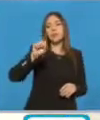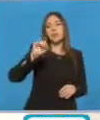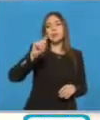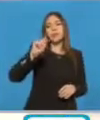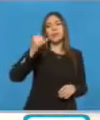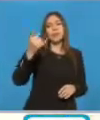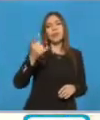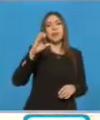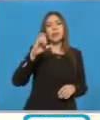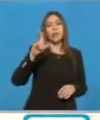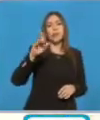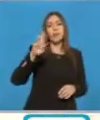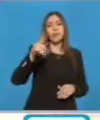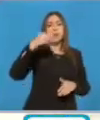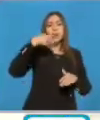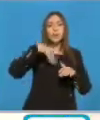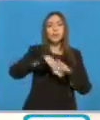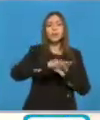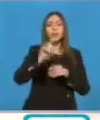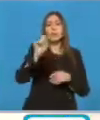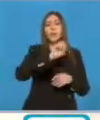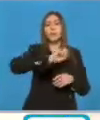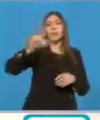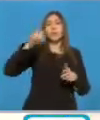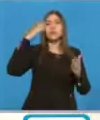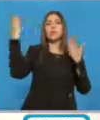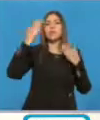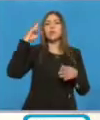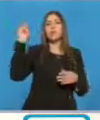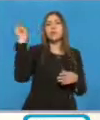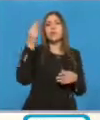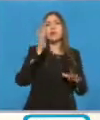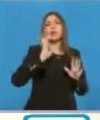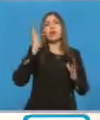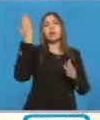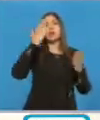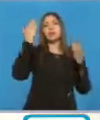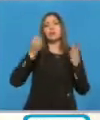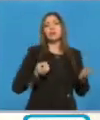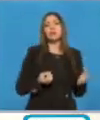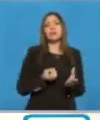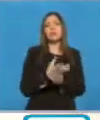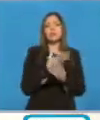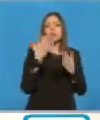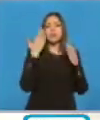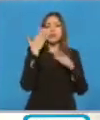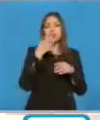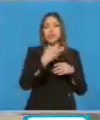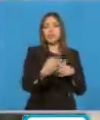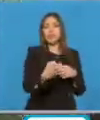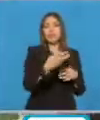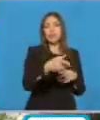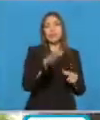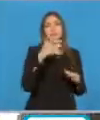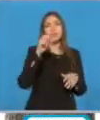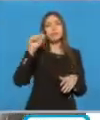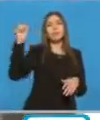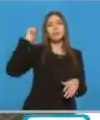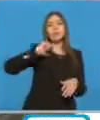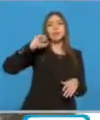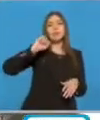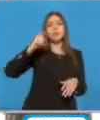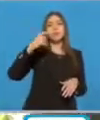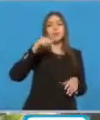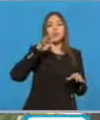de profesionistas de la universidad, egresados, en fin, pero ya estaba en el siglo XIX. Más o menos a esta